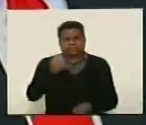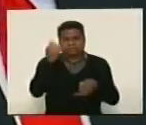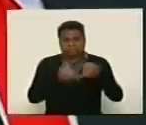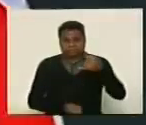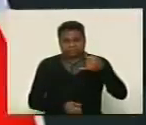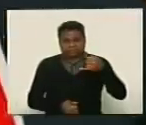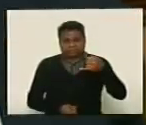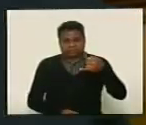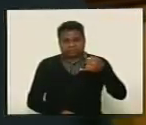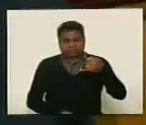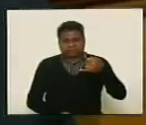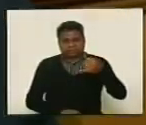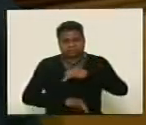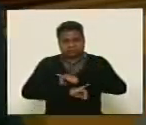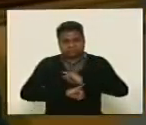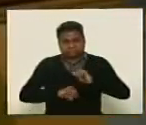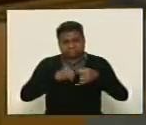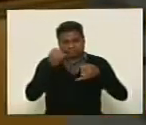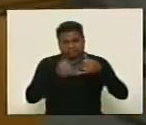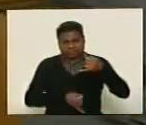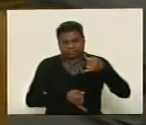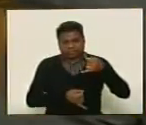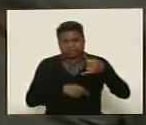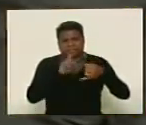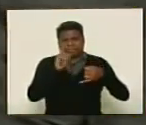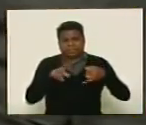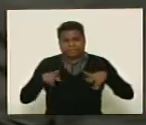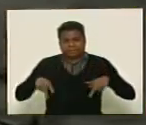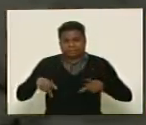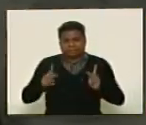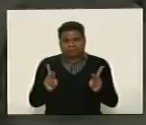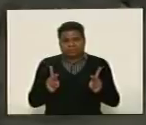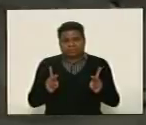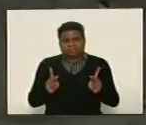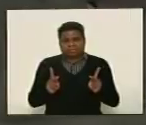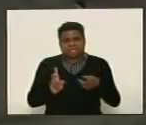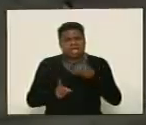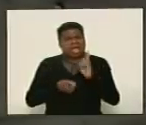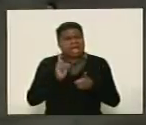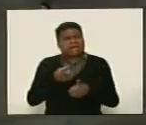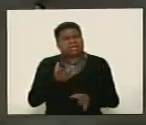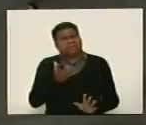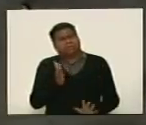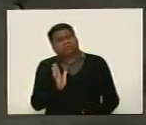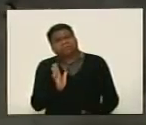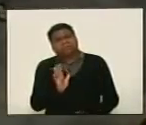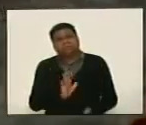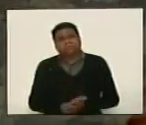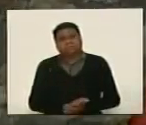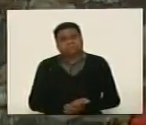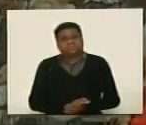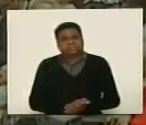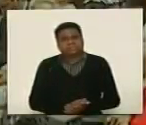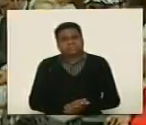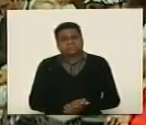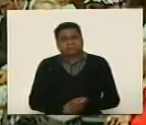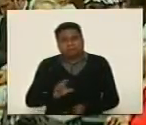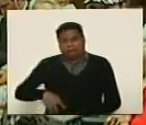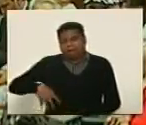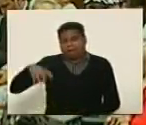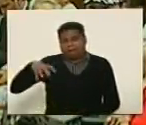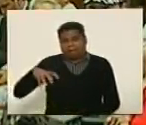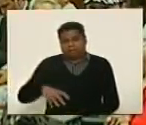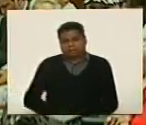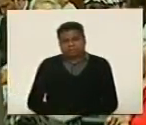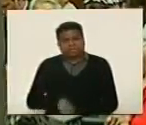Y por otro lado, nos permite también algo que ha sido muy caro en